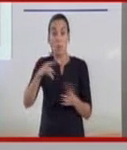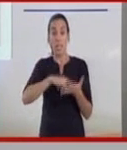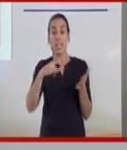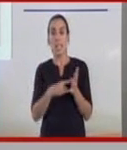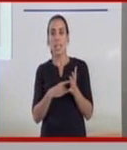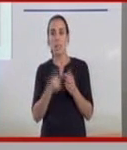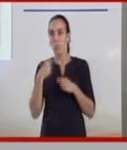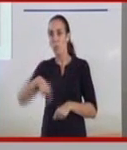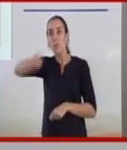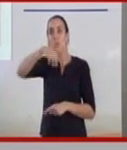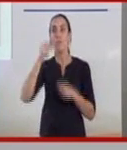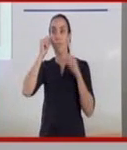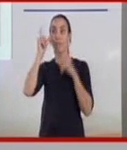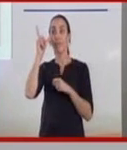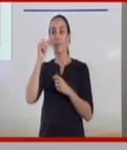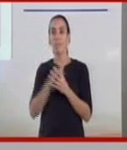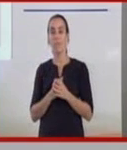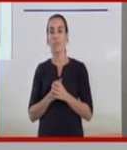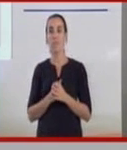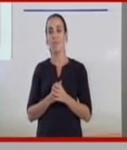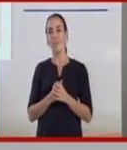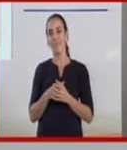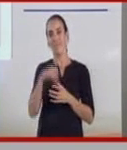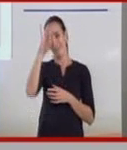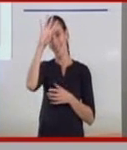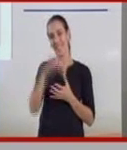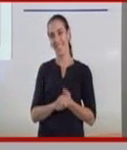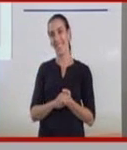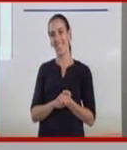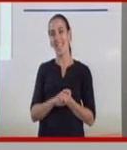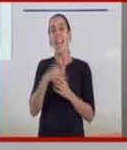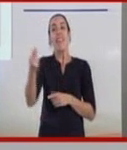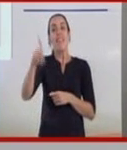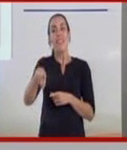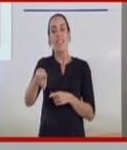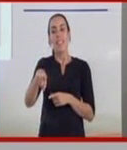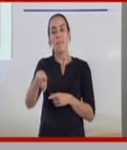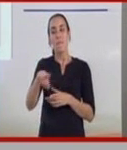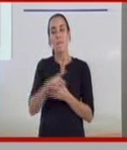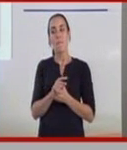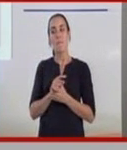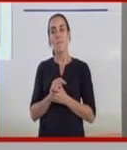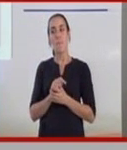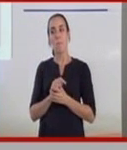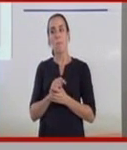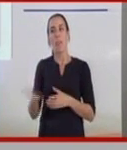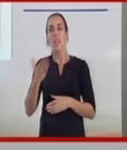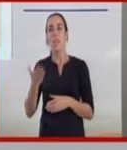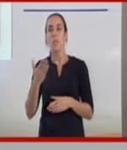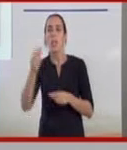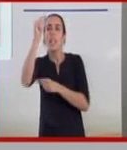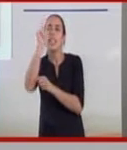a sorprender, ¿no? También él decía que el diseño no es solo cómo se ve o cómo se siente, sino